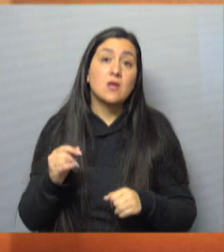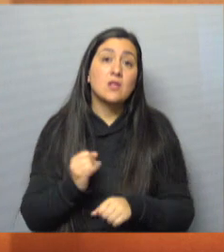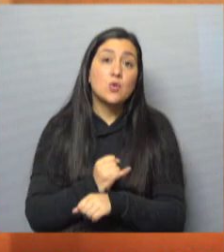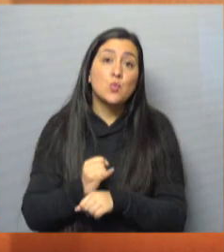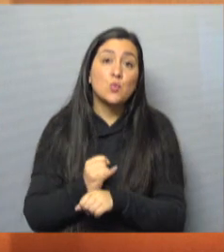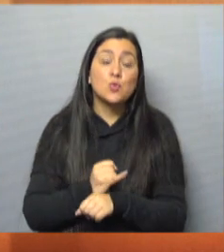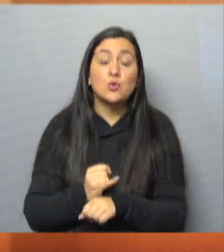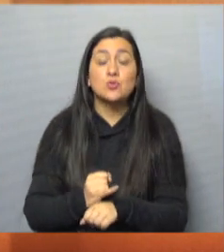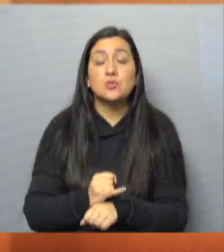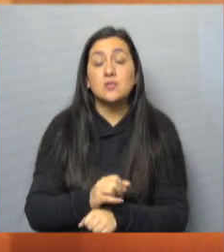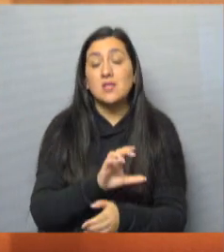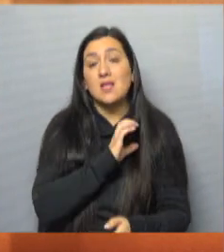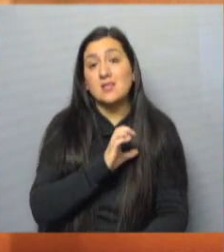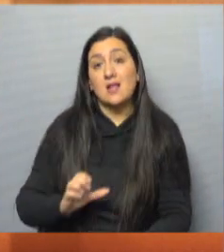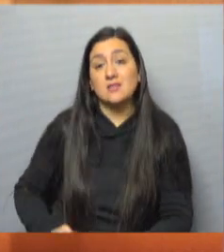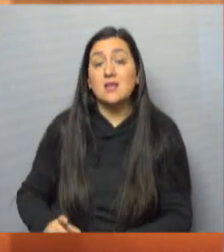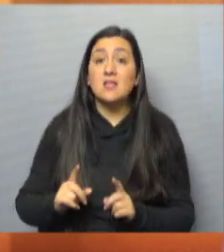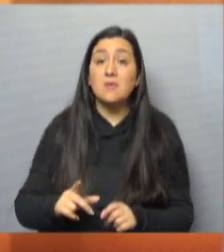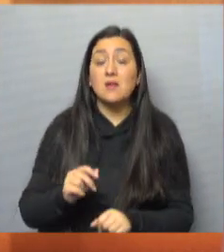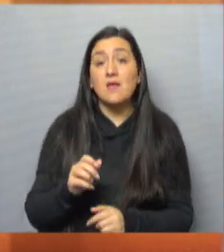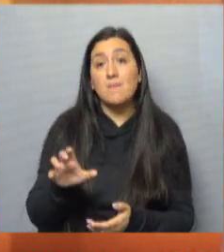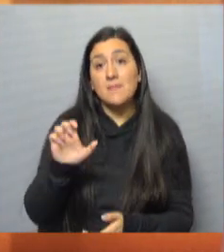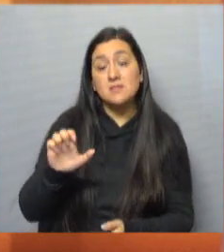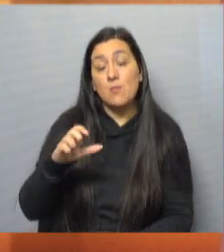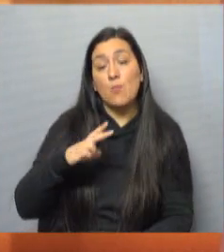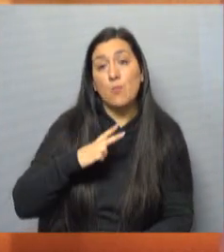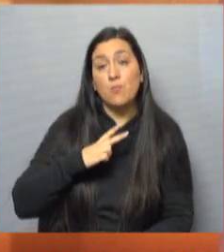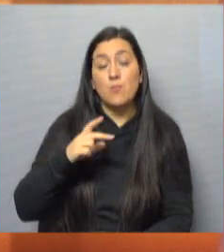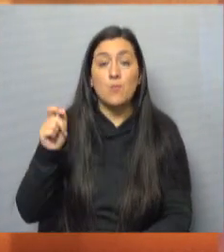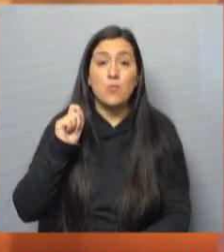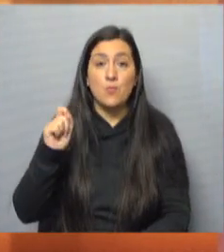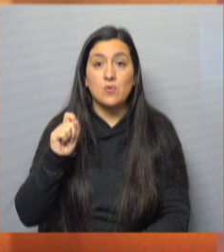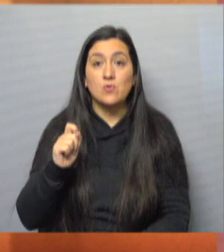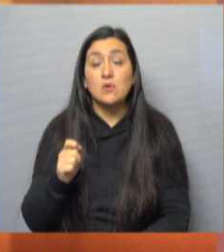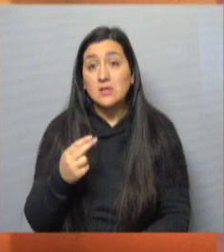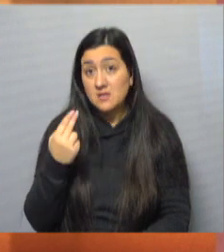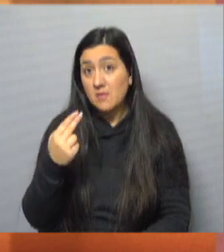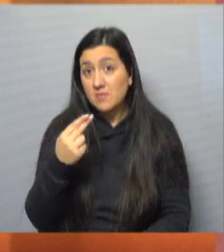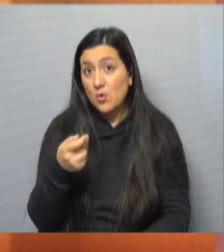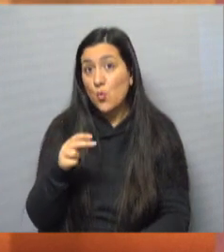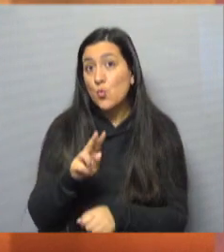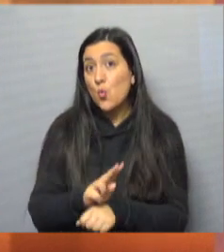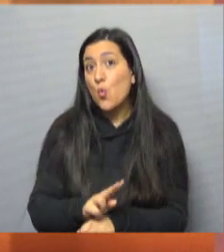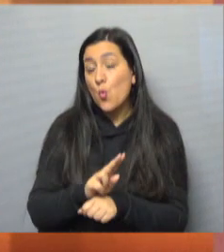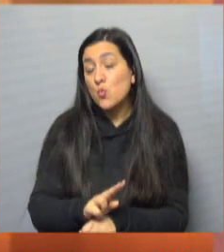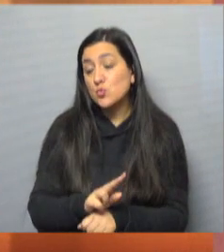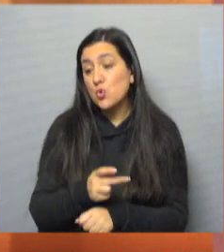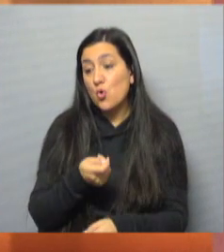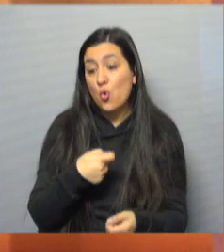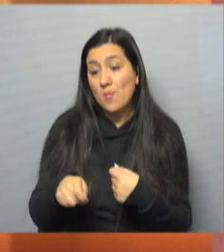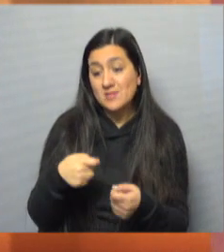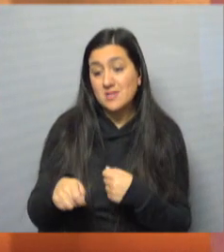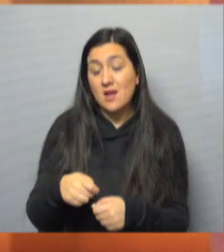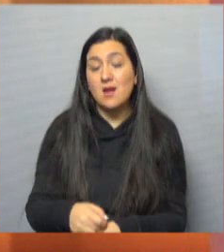público privado y que se le permite un uso más comercial como como bien lo señala vas tú no o sea al ser de gestión mixta tiene por